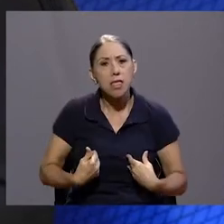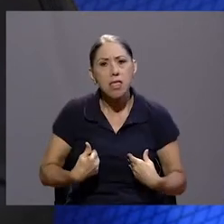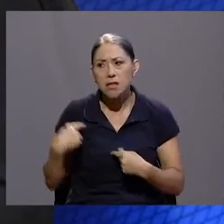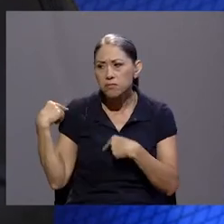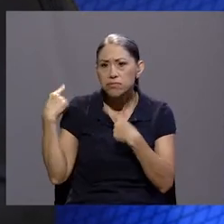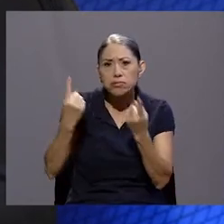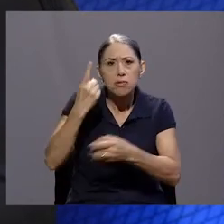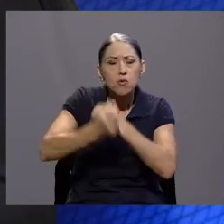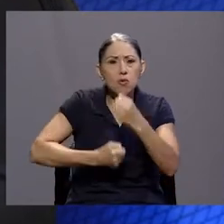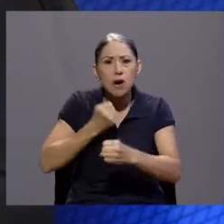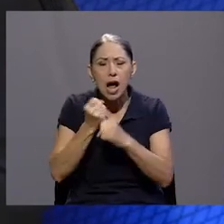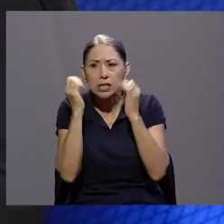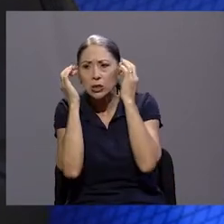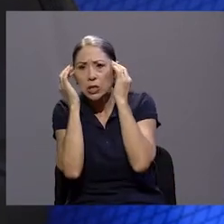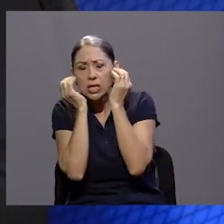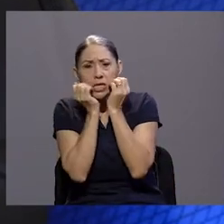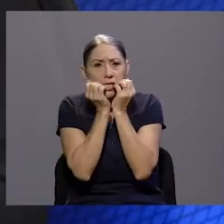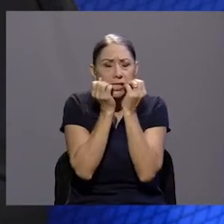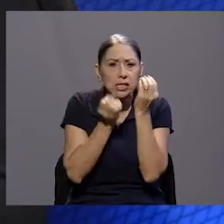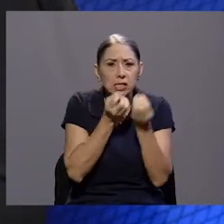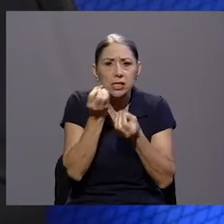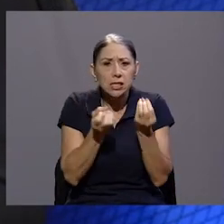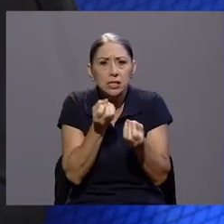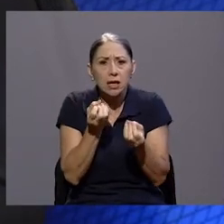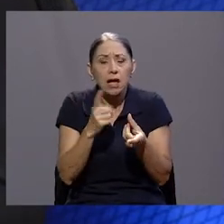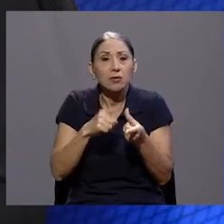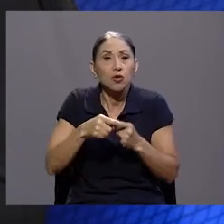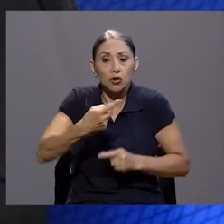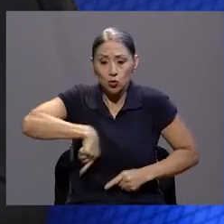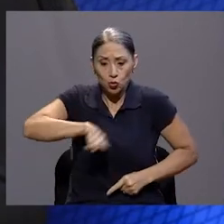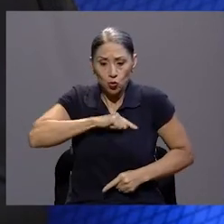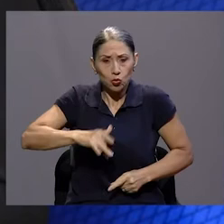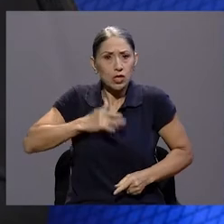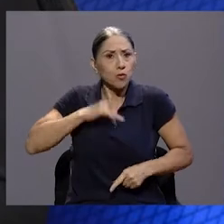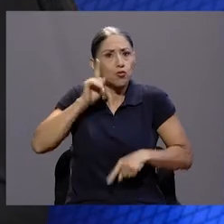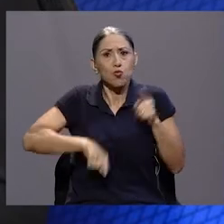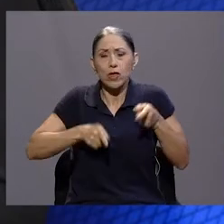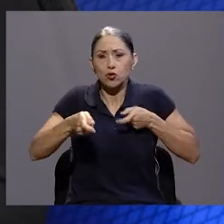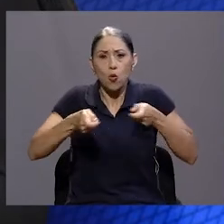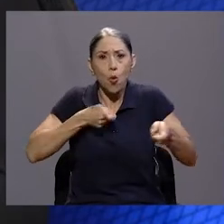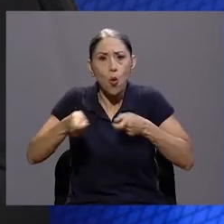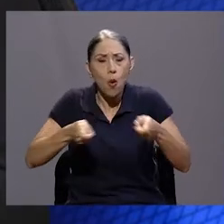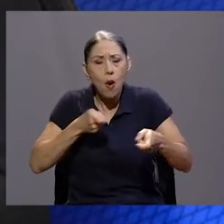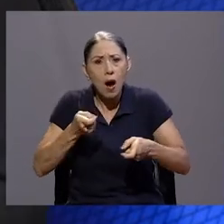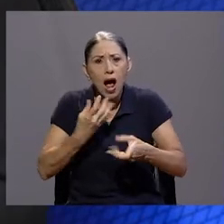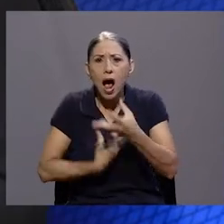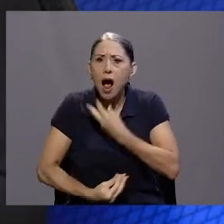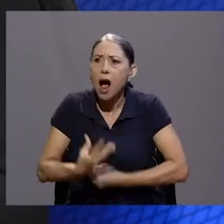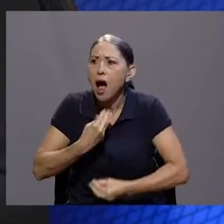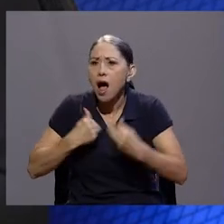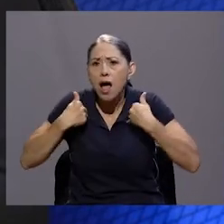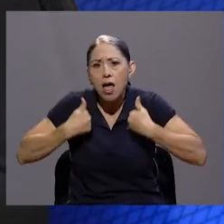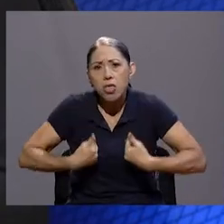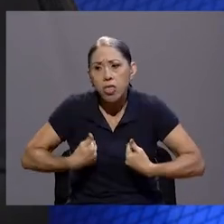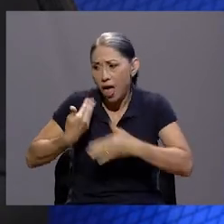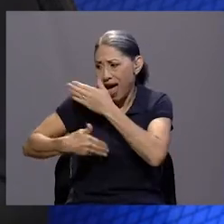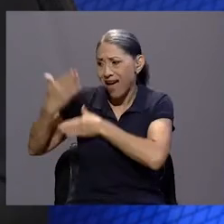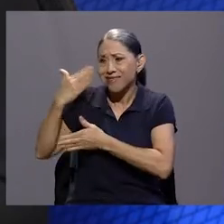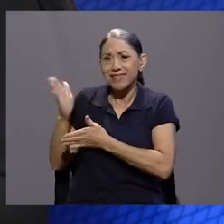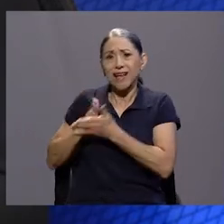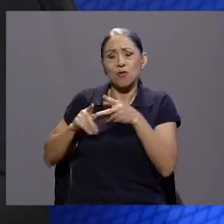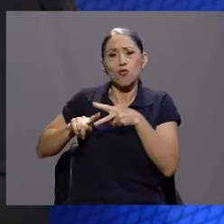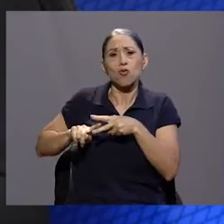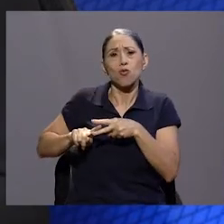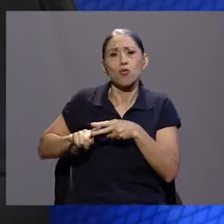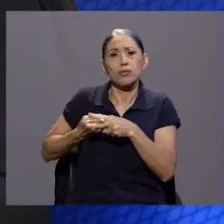este año entonces esa sensación de no tener control es angustiante y agota al inicio era algo nuevo ahora algo a lo que me tenía que adaptar